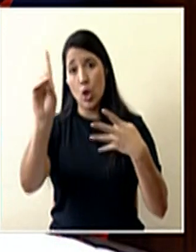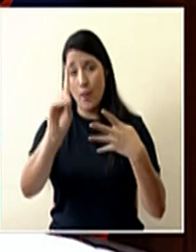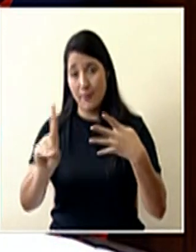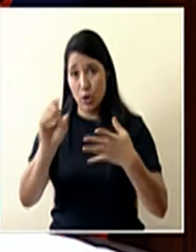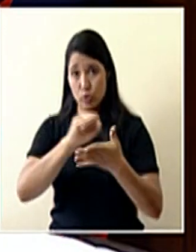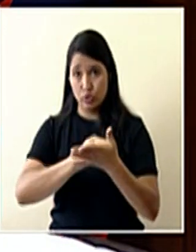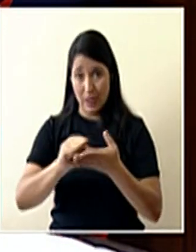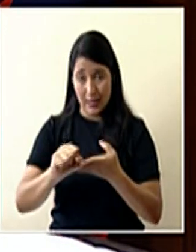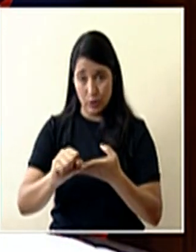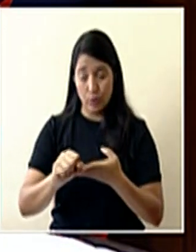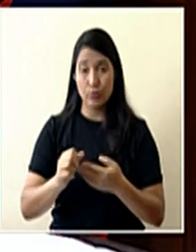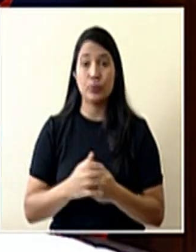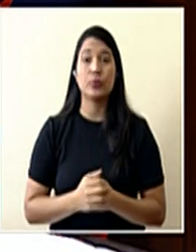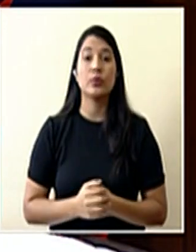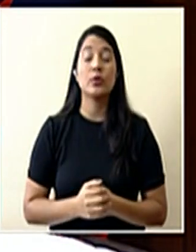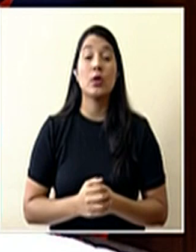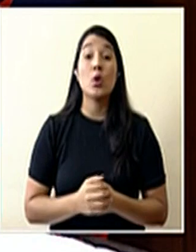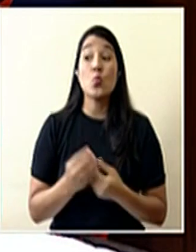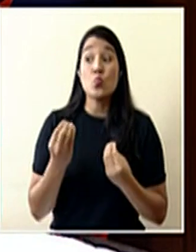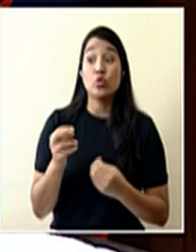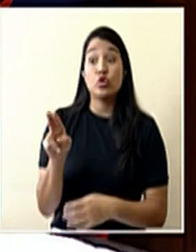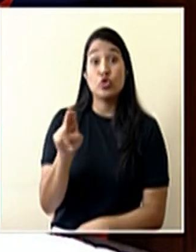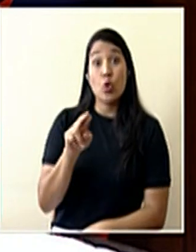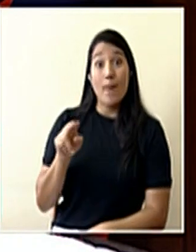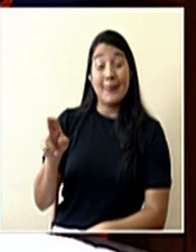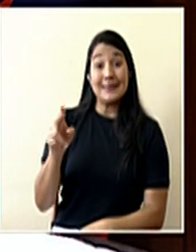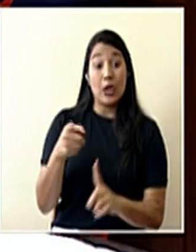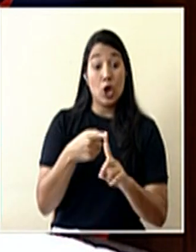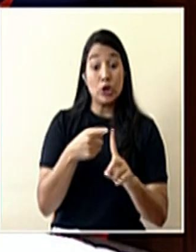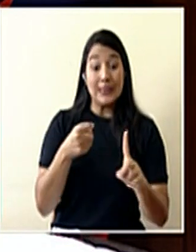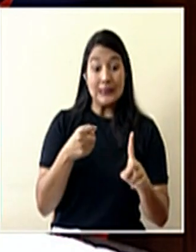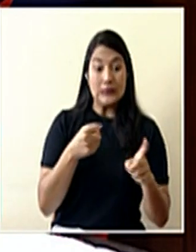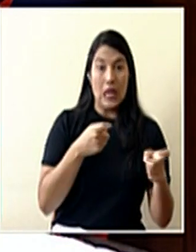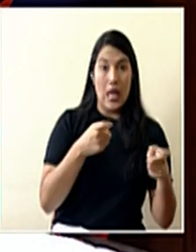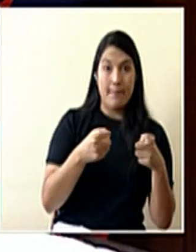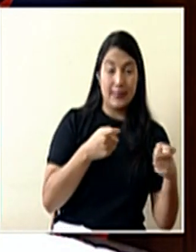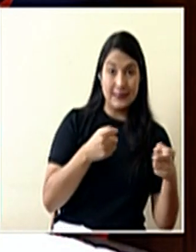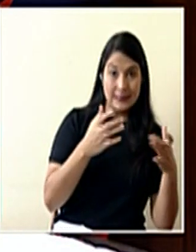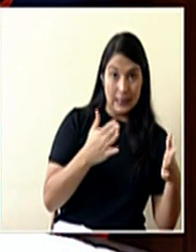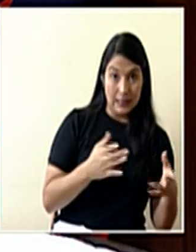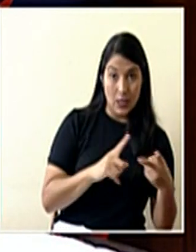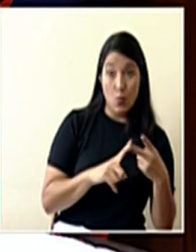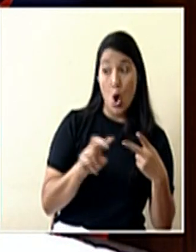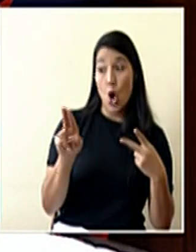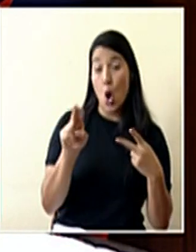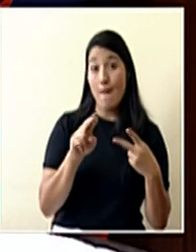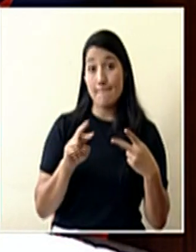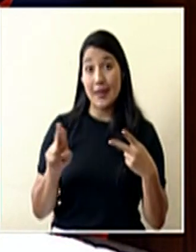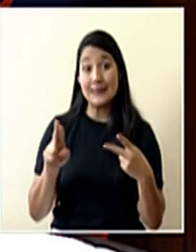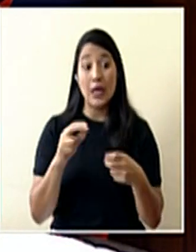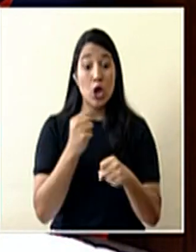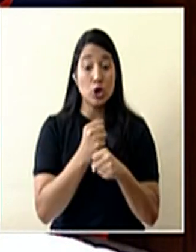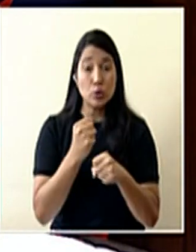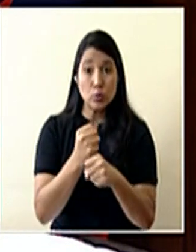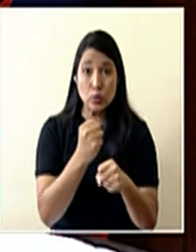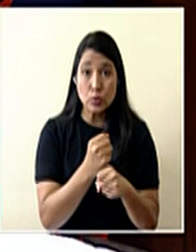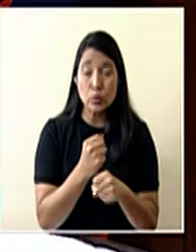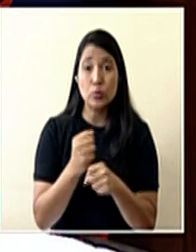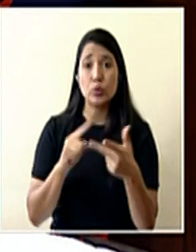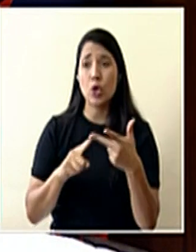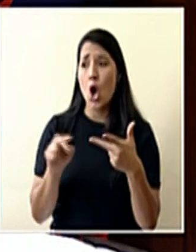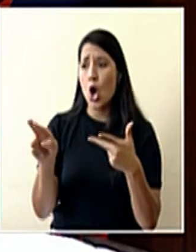santo. Hay compañeros desde el área administrativa, hay compañeros del área operativa, hay